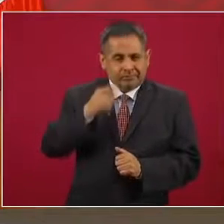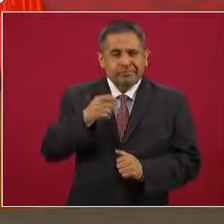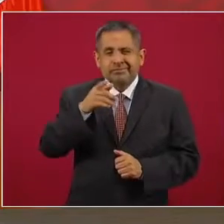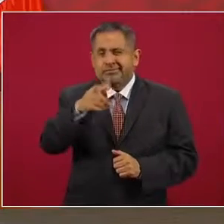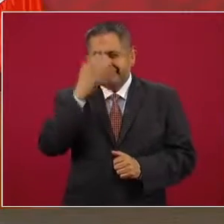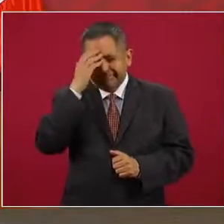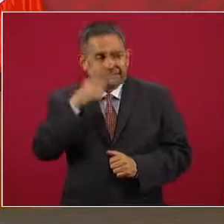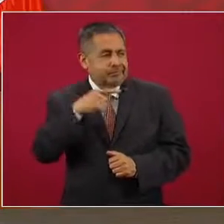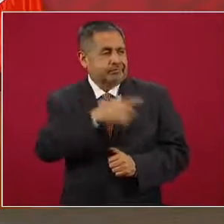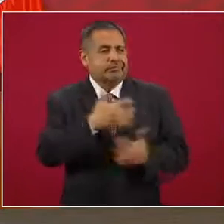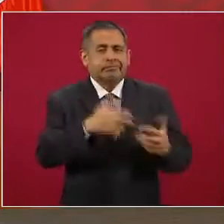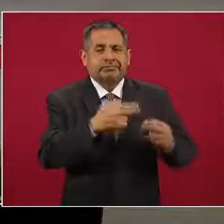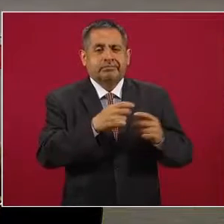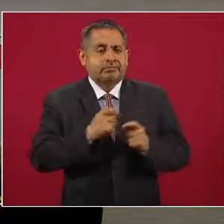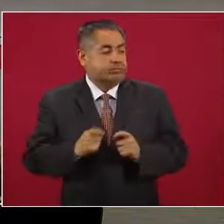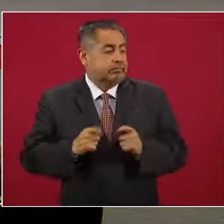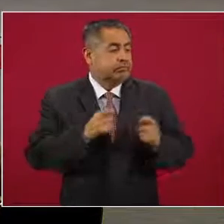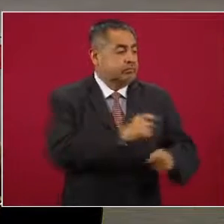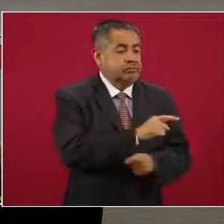outsourcing